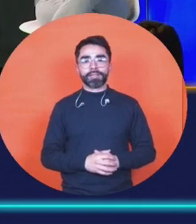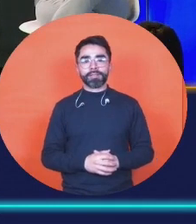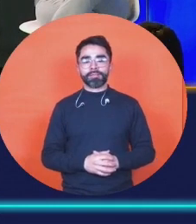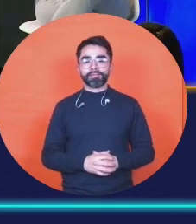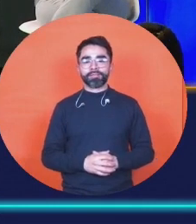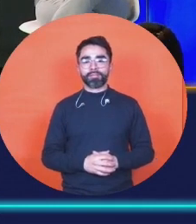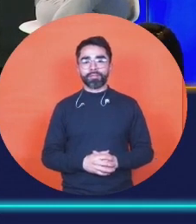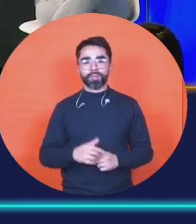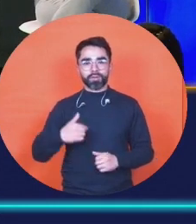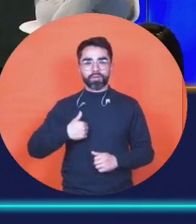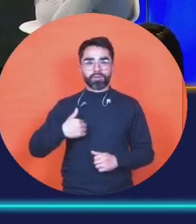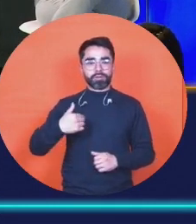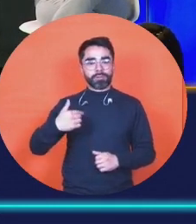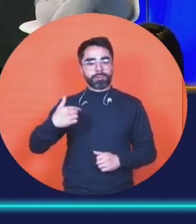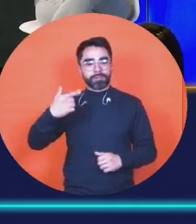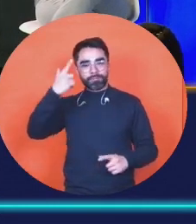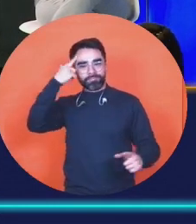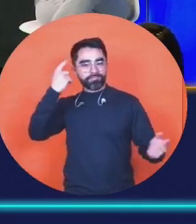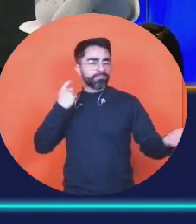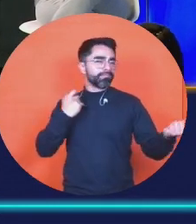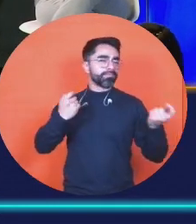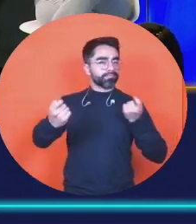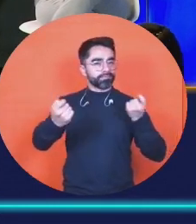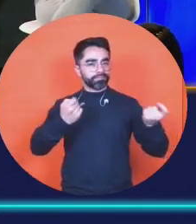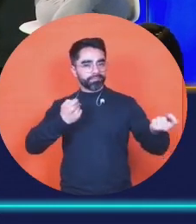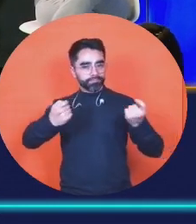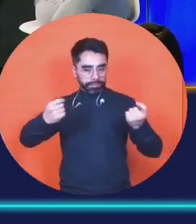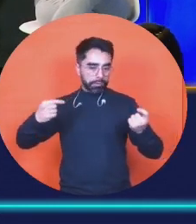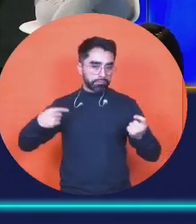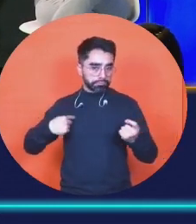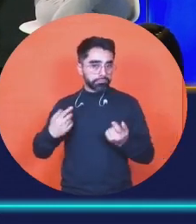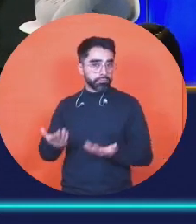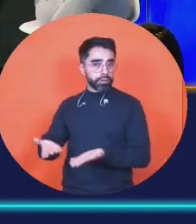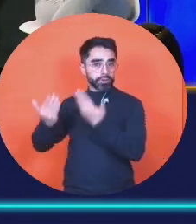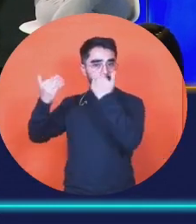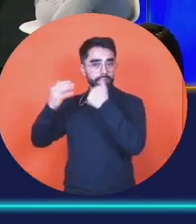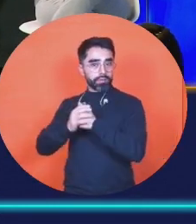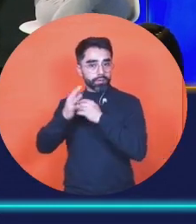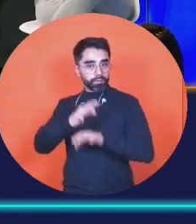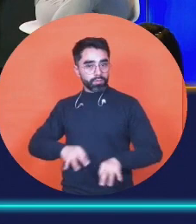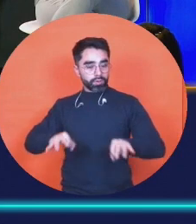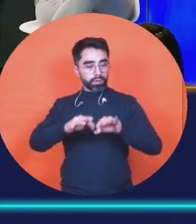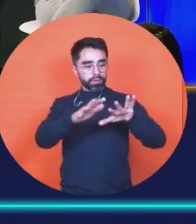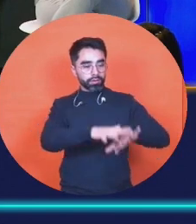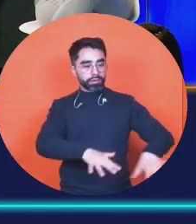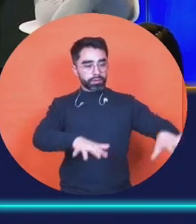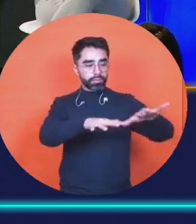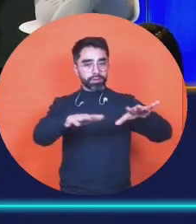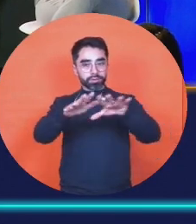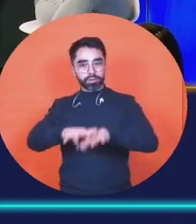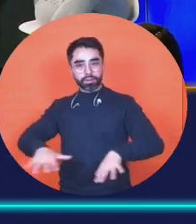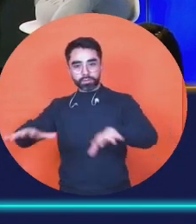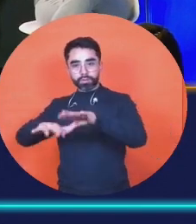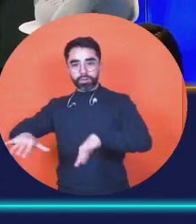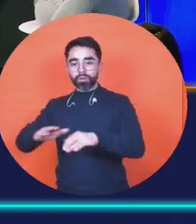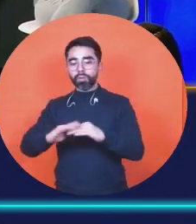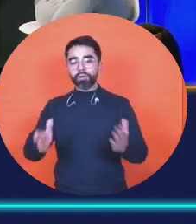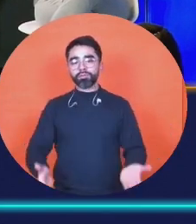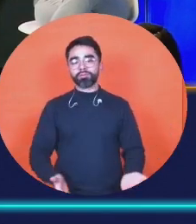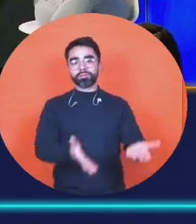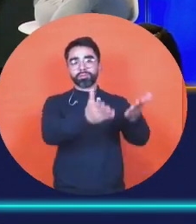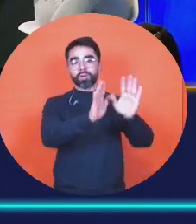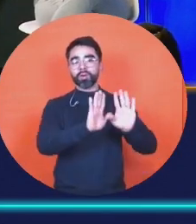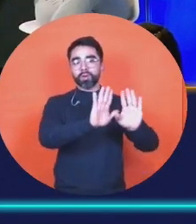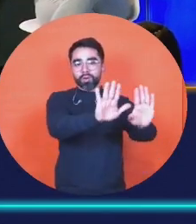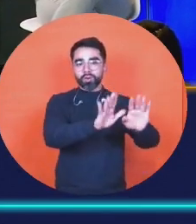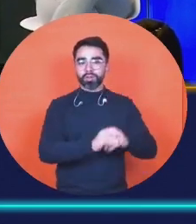Yo creo que una estrategia mínima que a nosotros nos ha funcionado es abrir espacios para las cosas personales, porque uno siempre habla